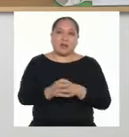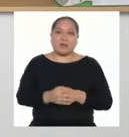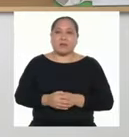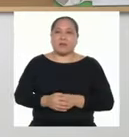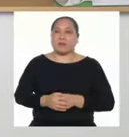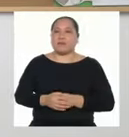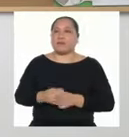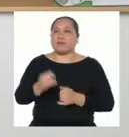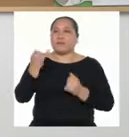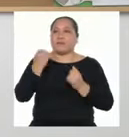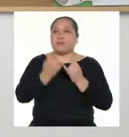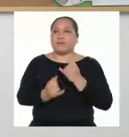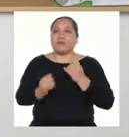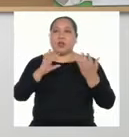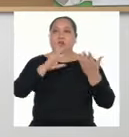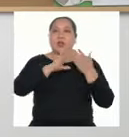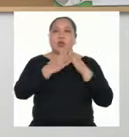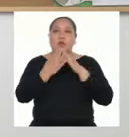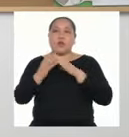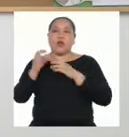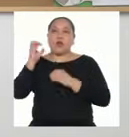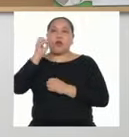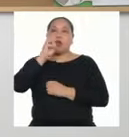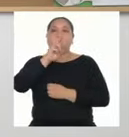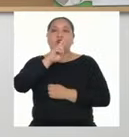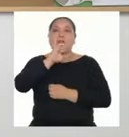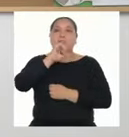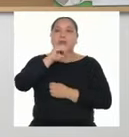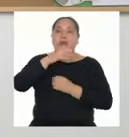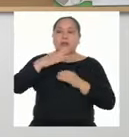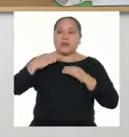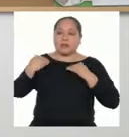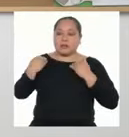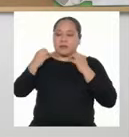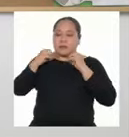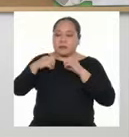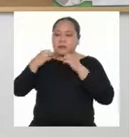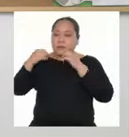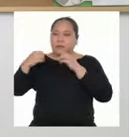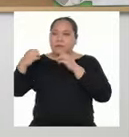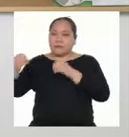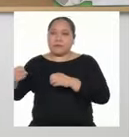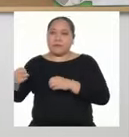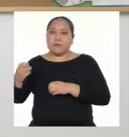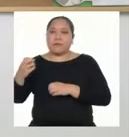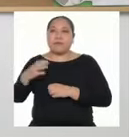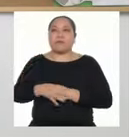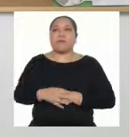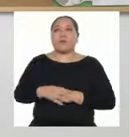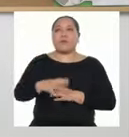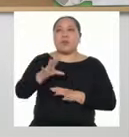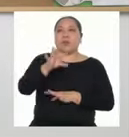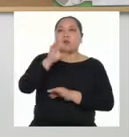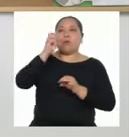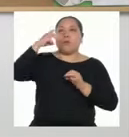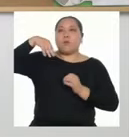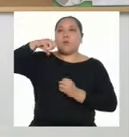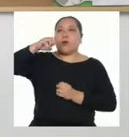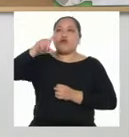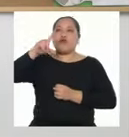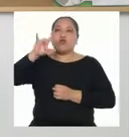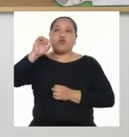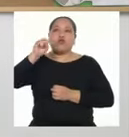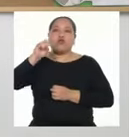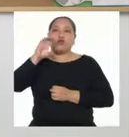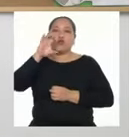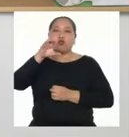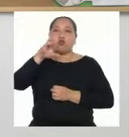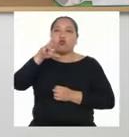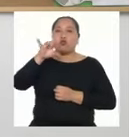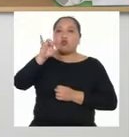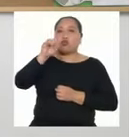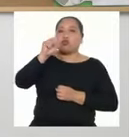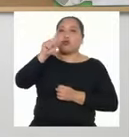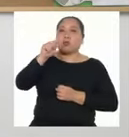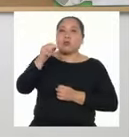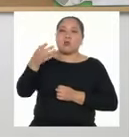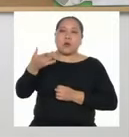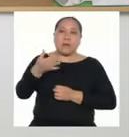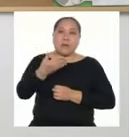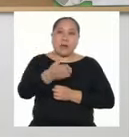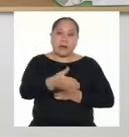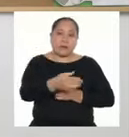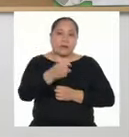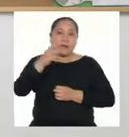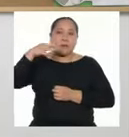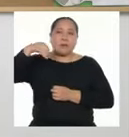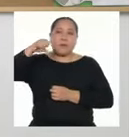el caso de las comunidades de orillas marinas. Encontramos los moluscos, crustáceos y peces, así como